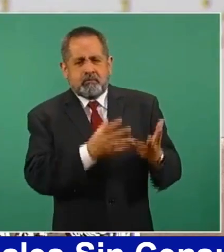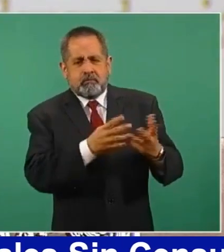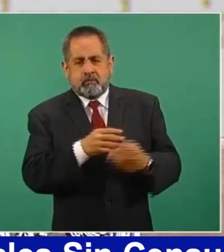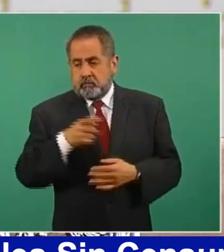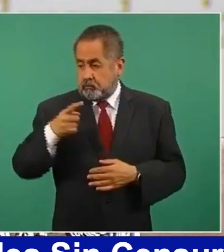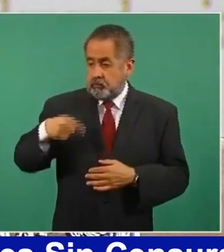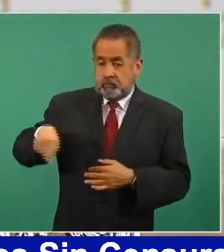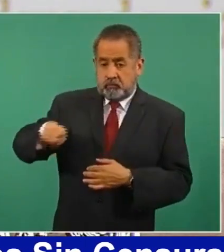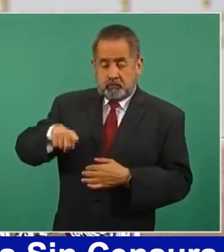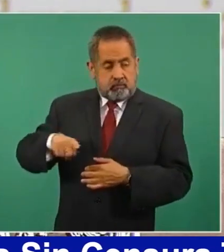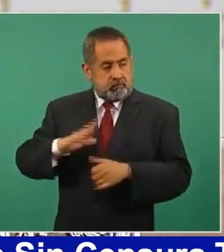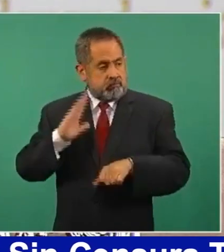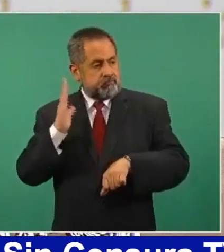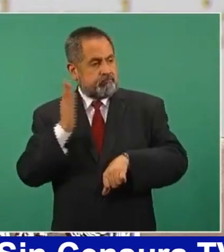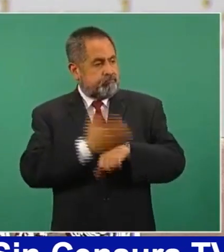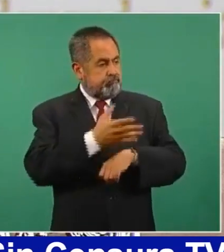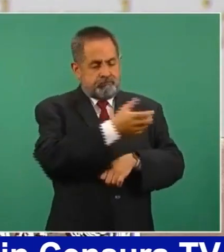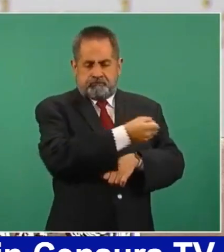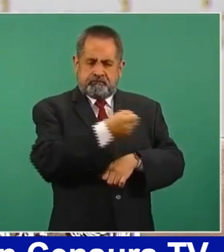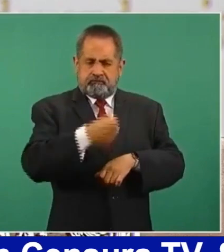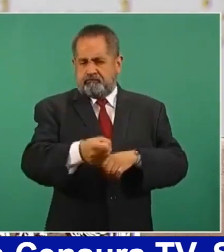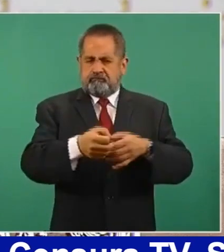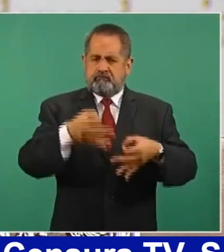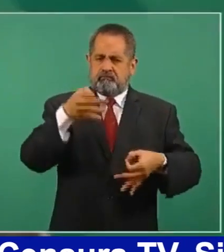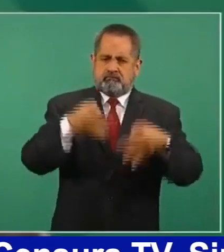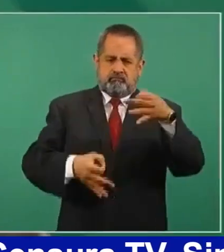han sido enjuiciados,